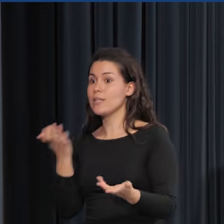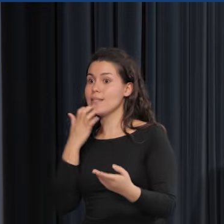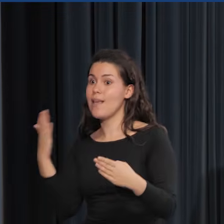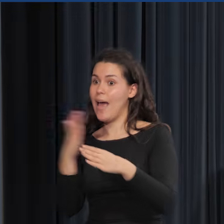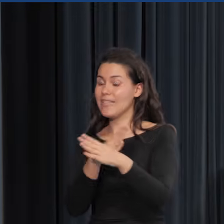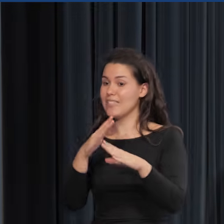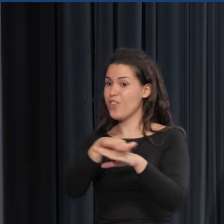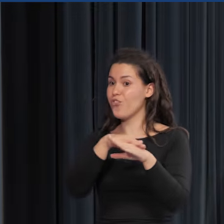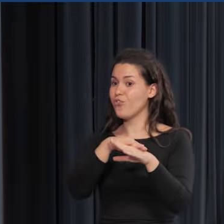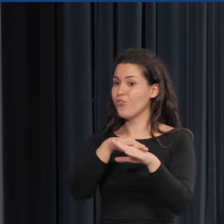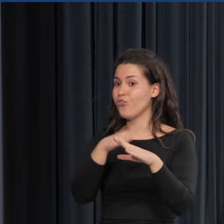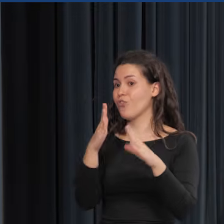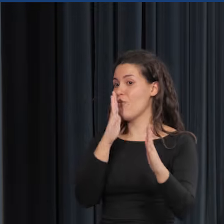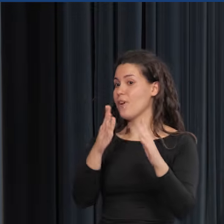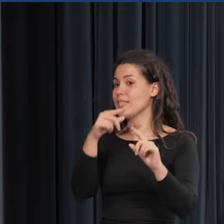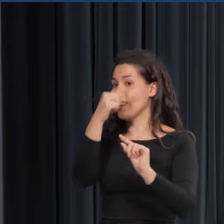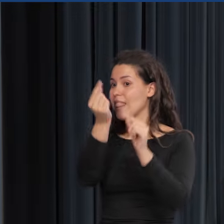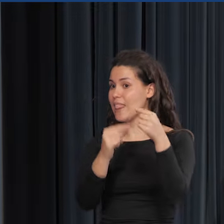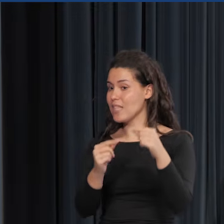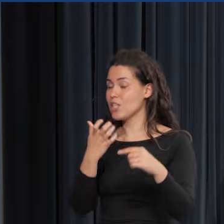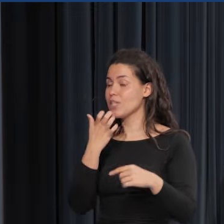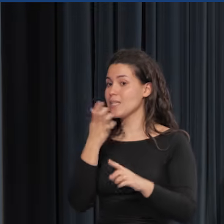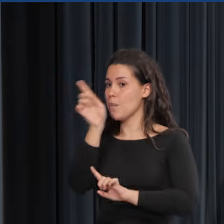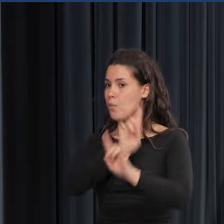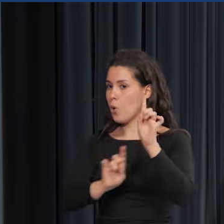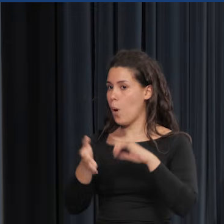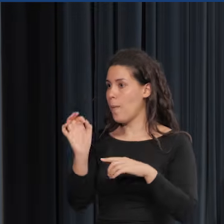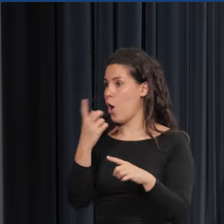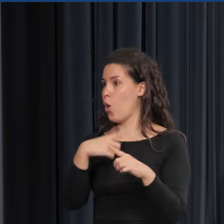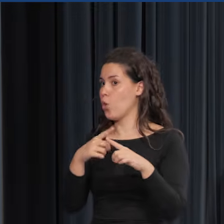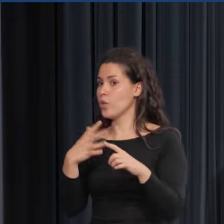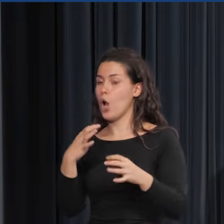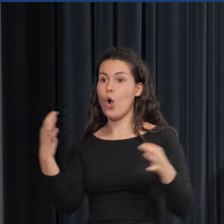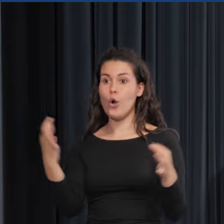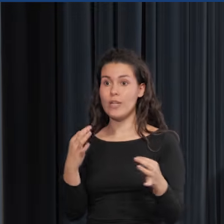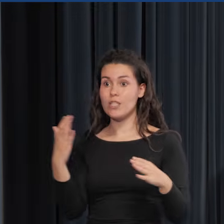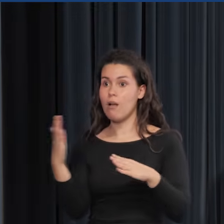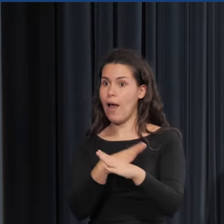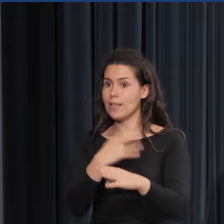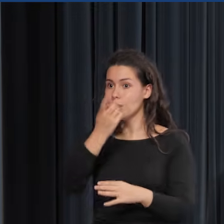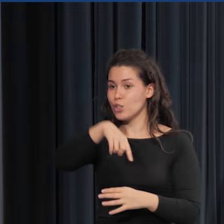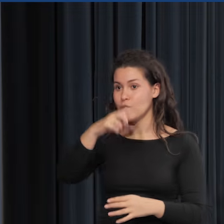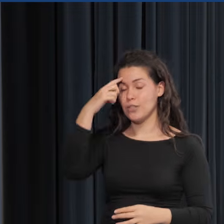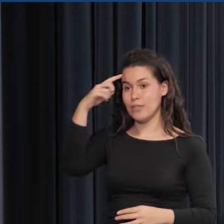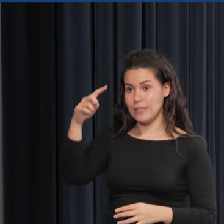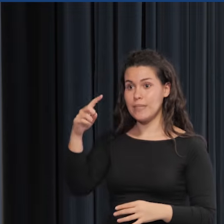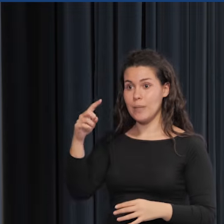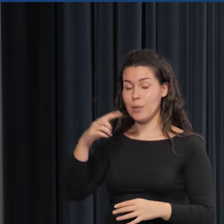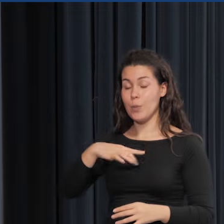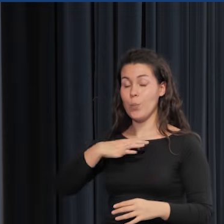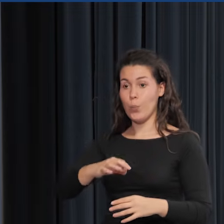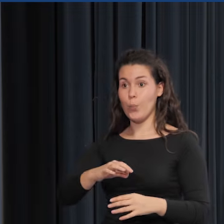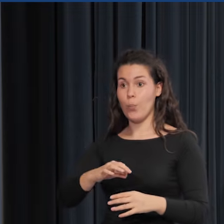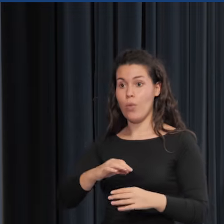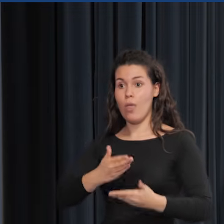diseño, como estamos diciendo, podemos identificar el uso, podemos identificar los riesgos que pueden existir y adoptar medidas, y en la